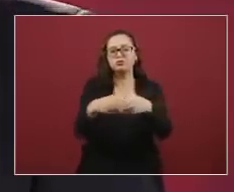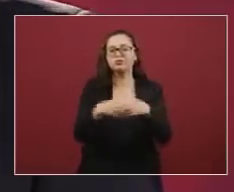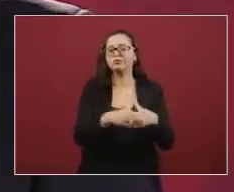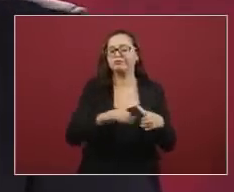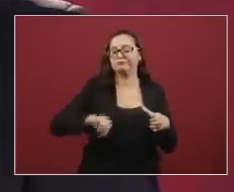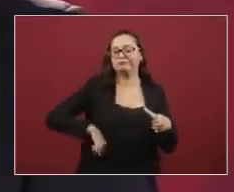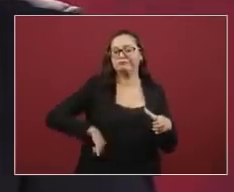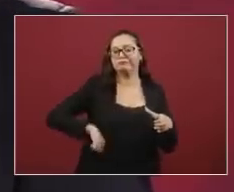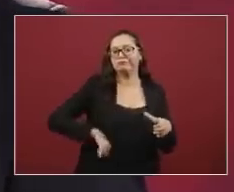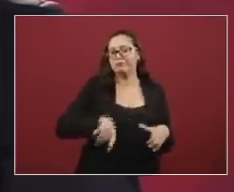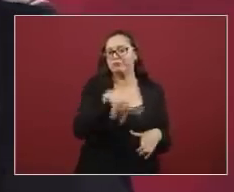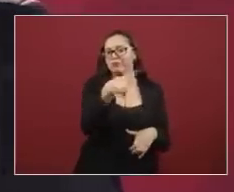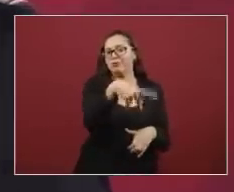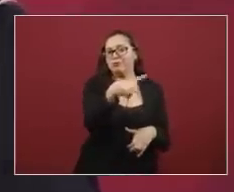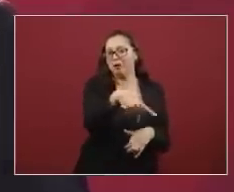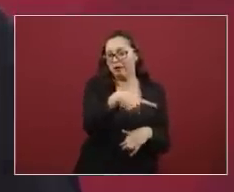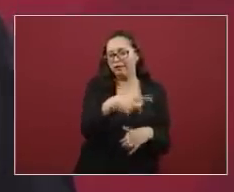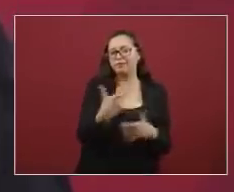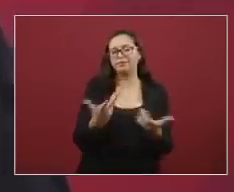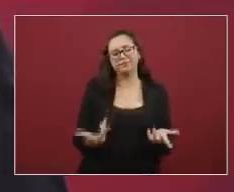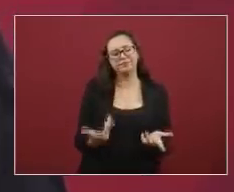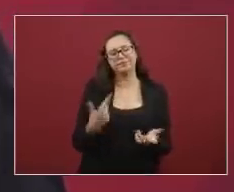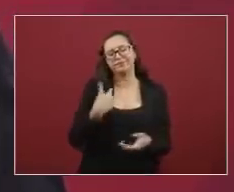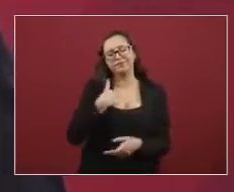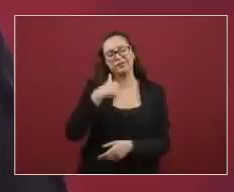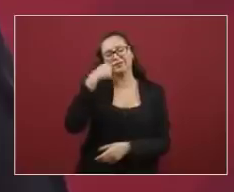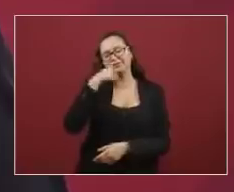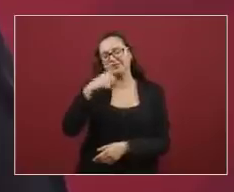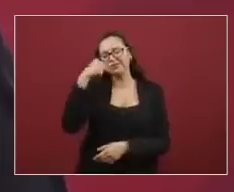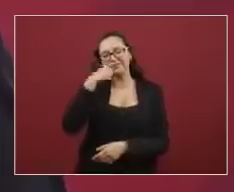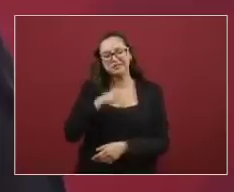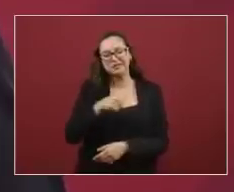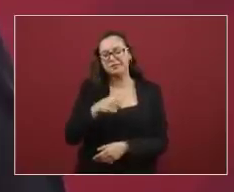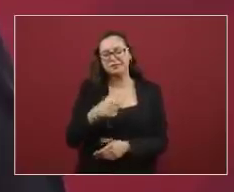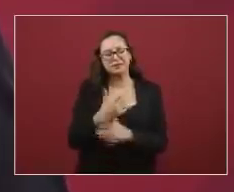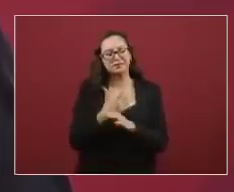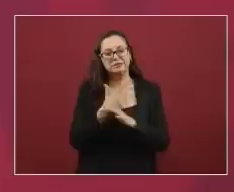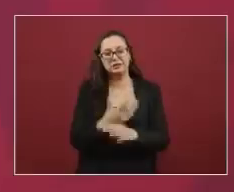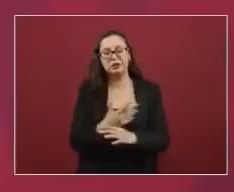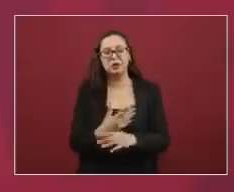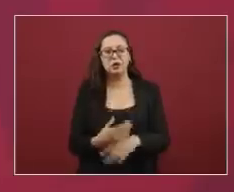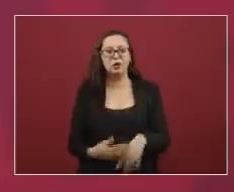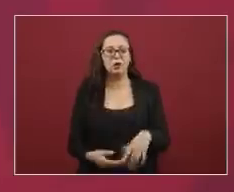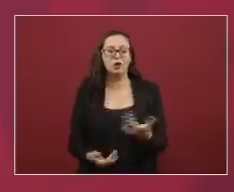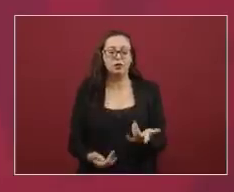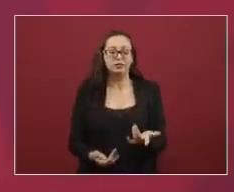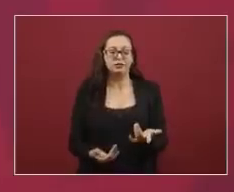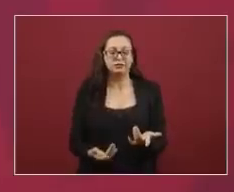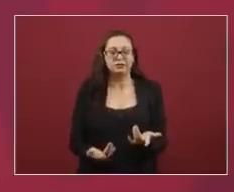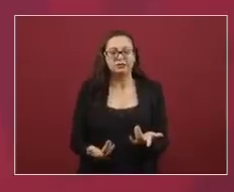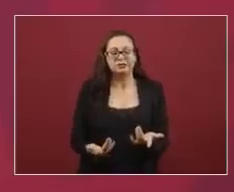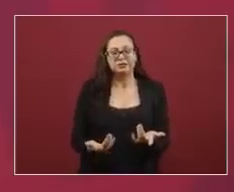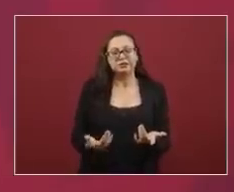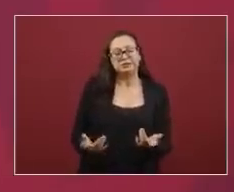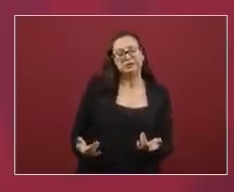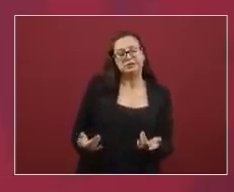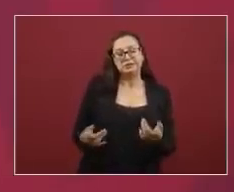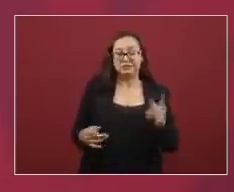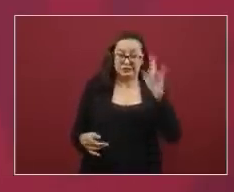Siempre he dicho que la extrema derecha y la extrema izquierda se tocan,